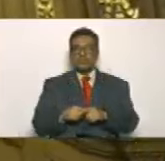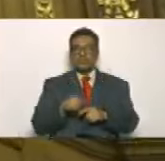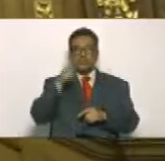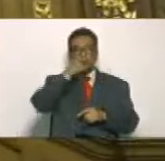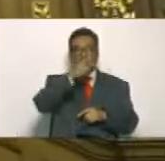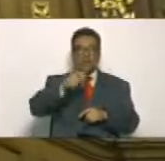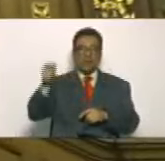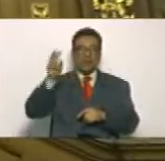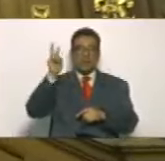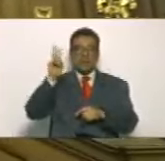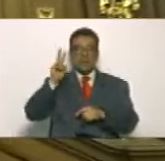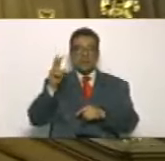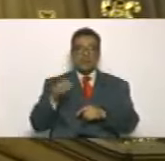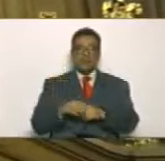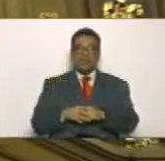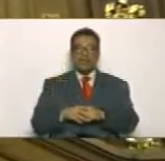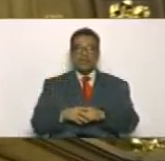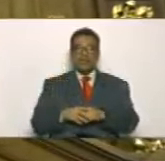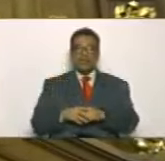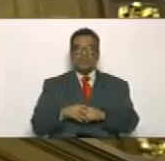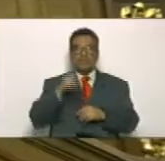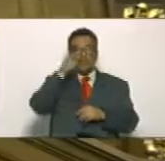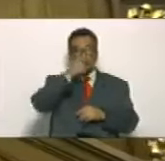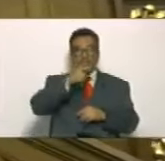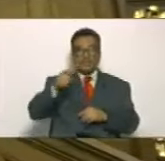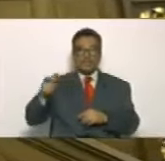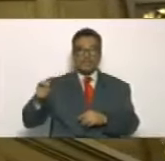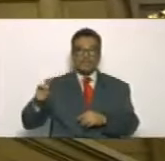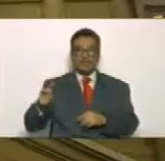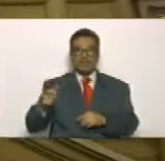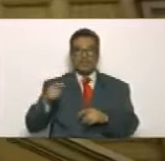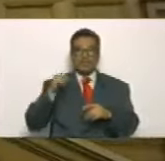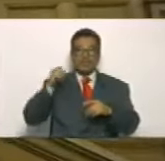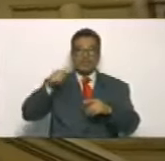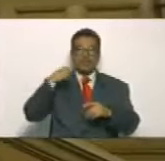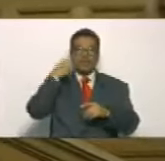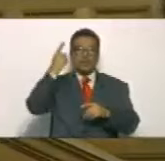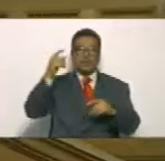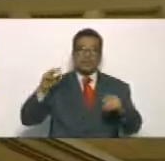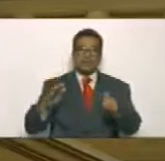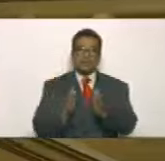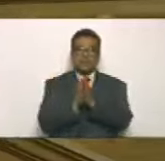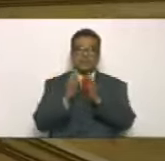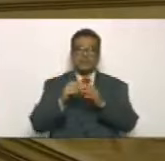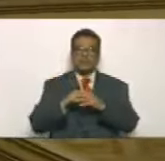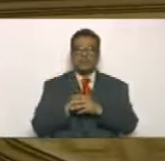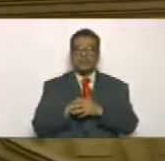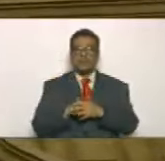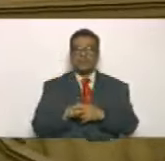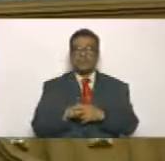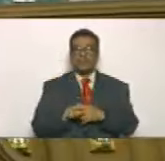Pueblo de Venezuela, pueblo de la inmortal y gloriosa Cumaná.